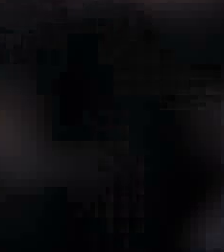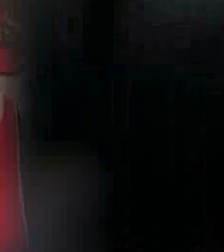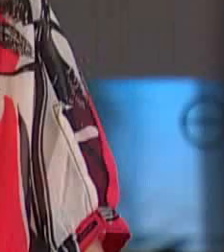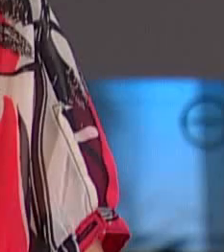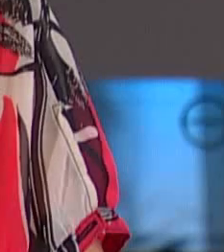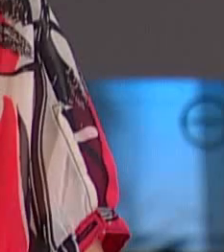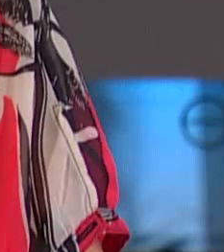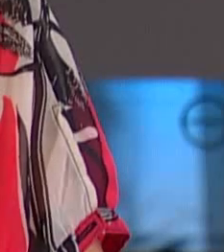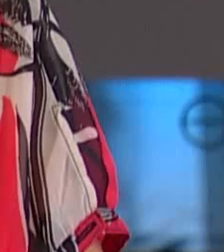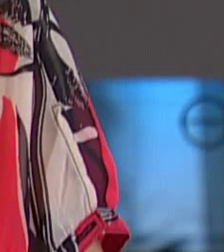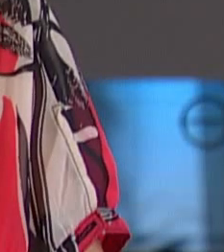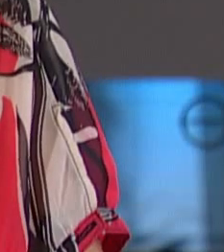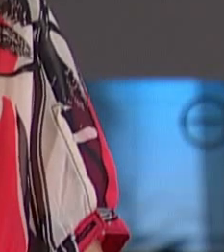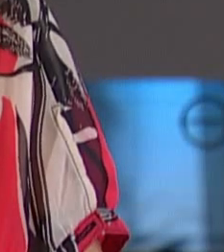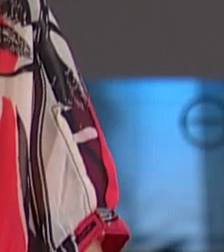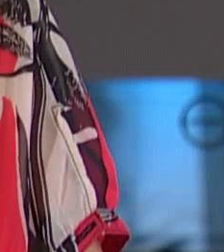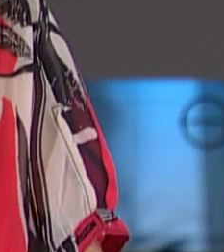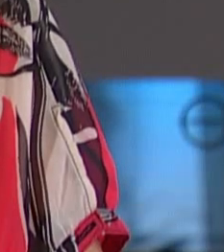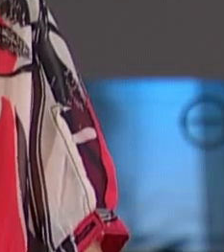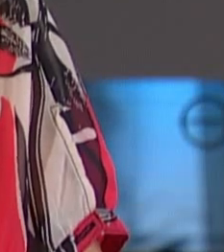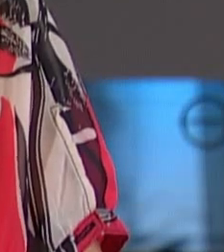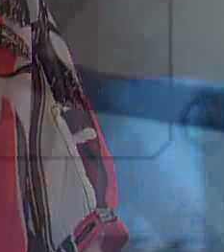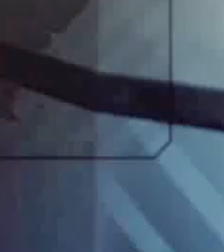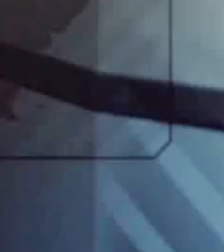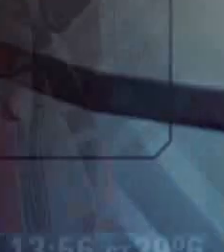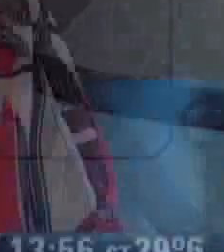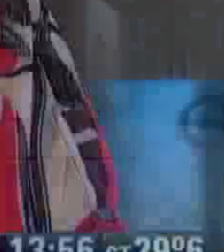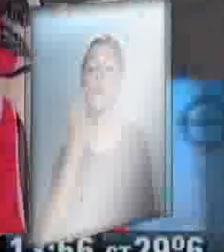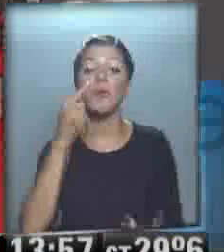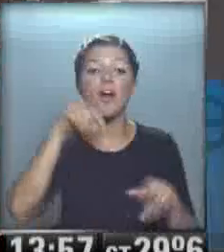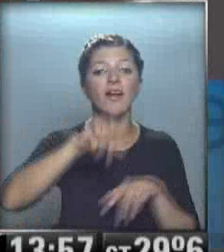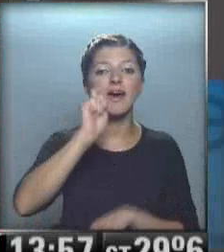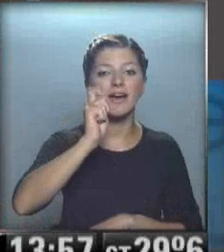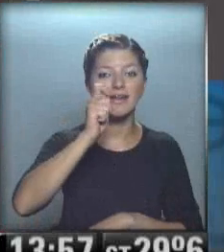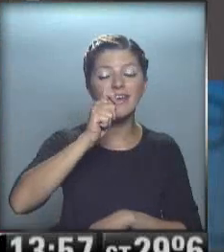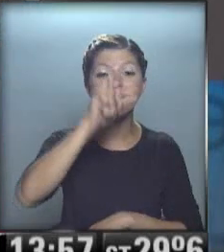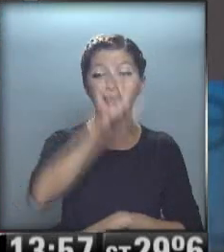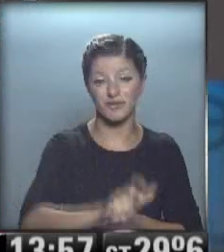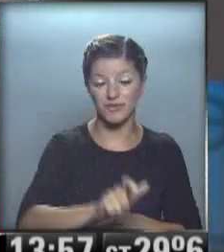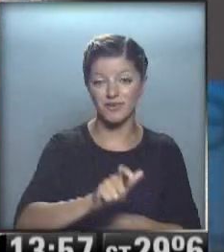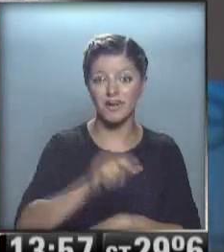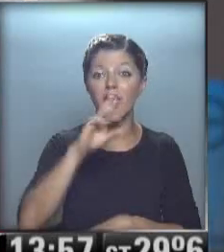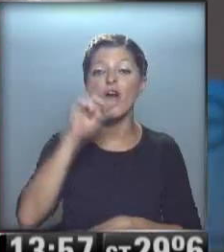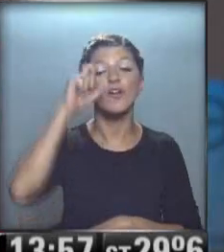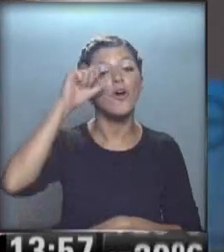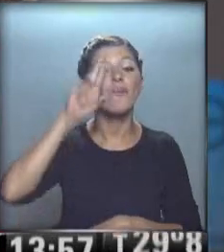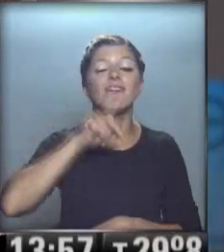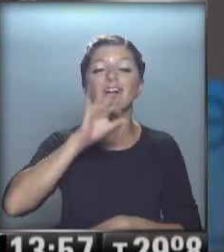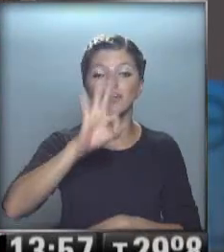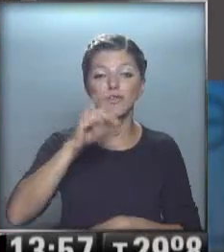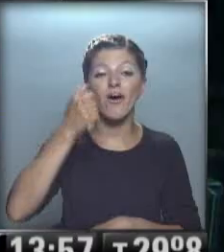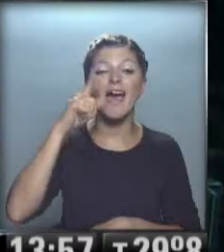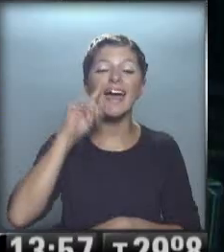Bueno, vamos a develar la incógnita de hoy. Bueno, vamos a decir quién es nuestro personaje. Atención, Roberto Eisenberg, que es